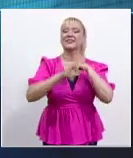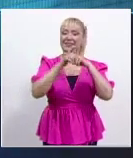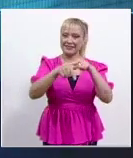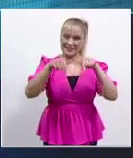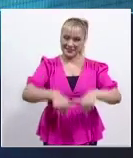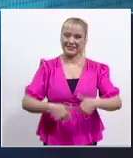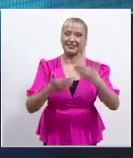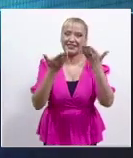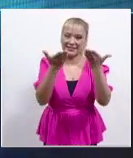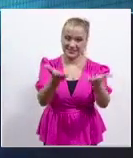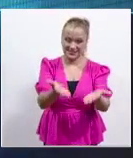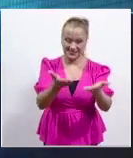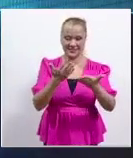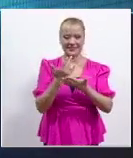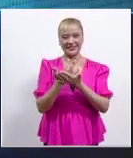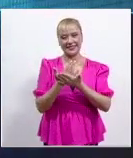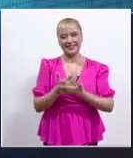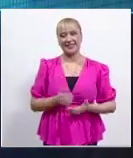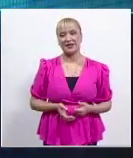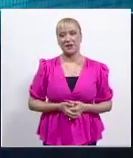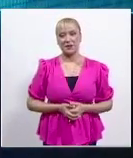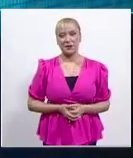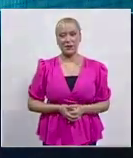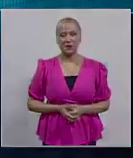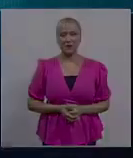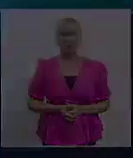más información en Semanario Judicial.